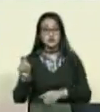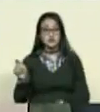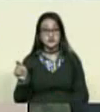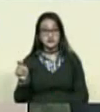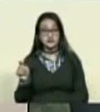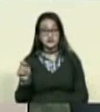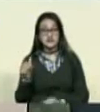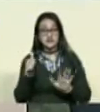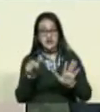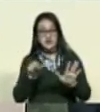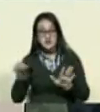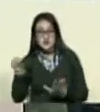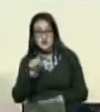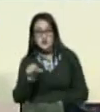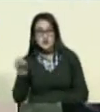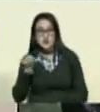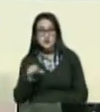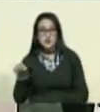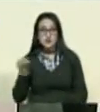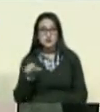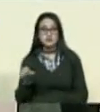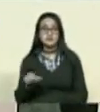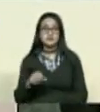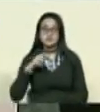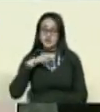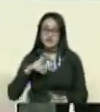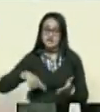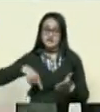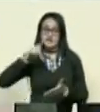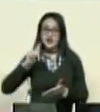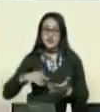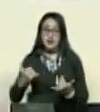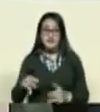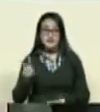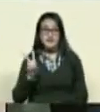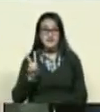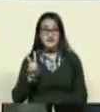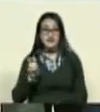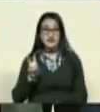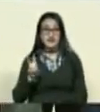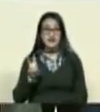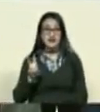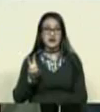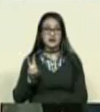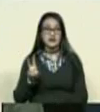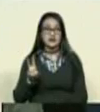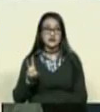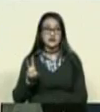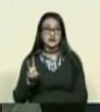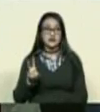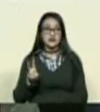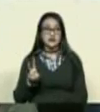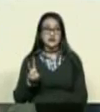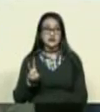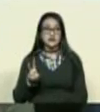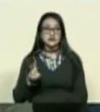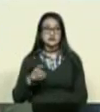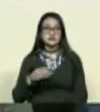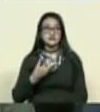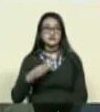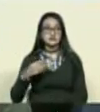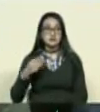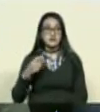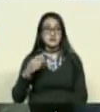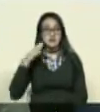Y tienen ustedes la histórica firma a esta hora, este viernes, en su presencia, la Academia Militar de la